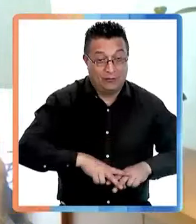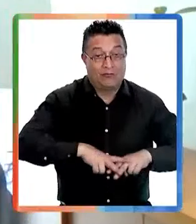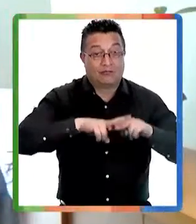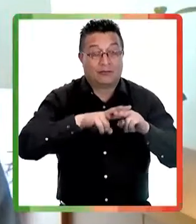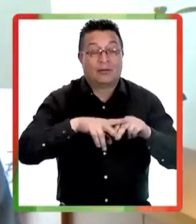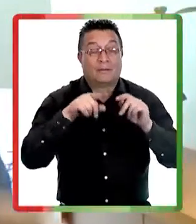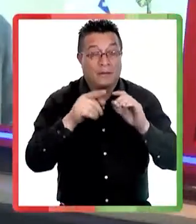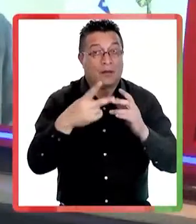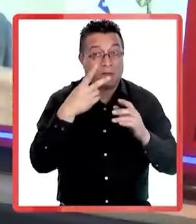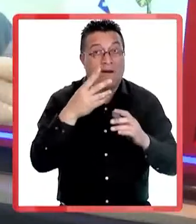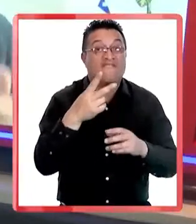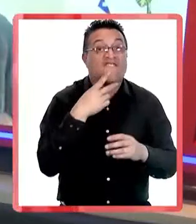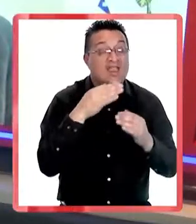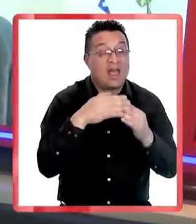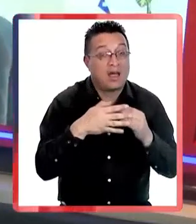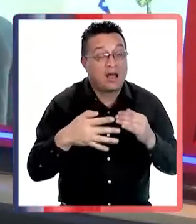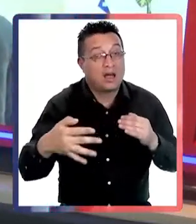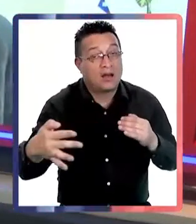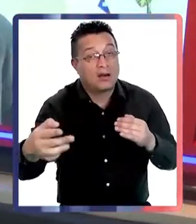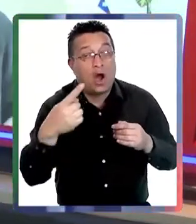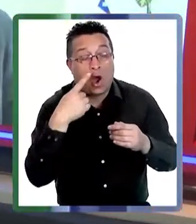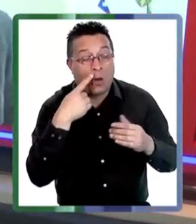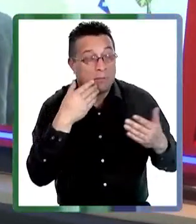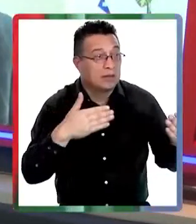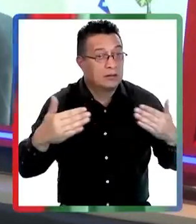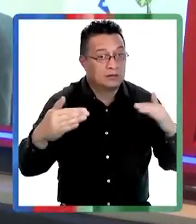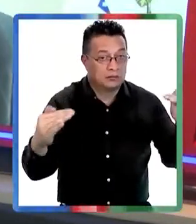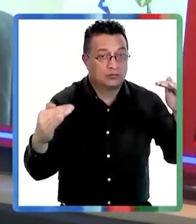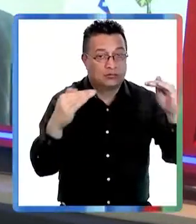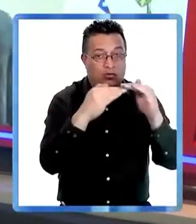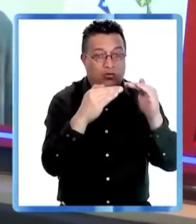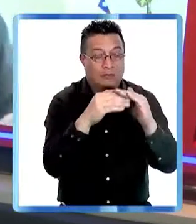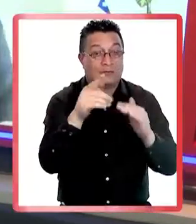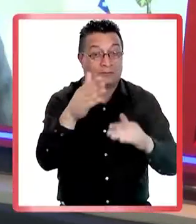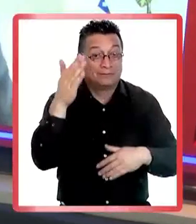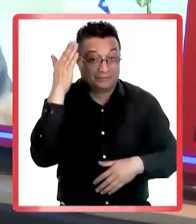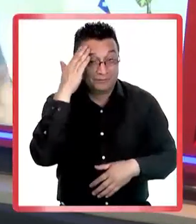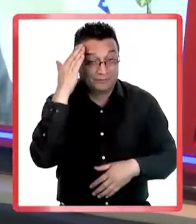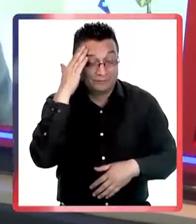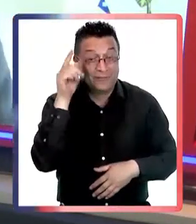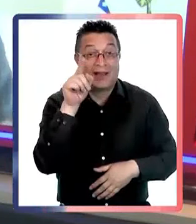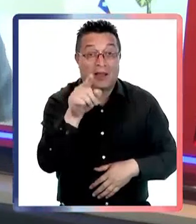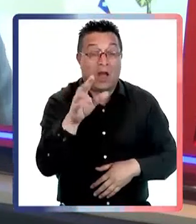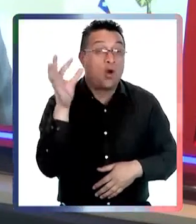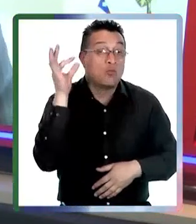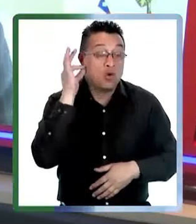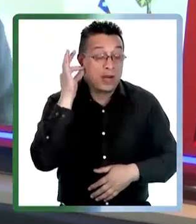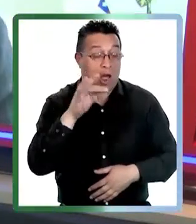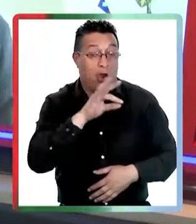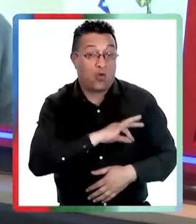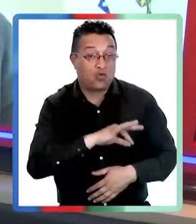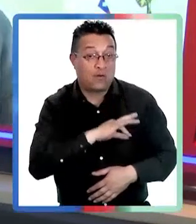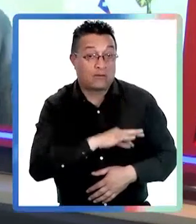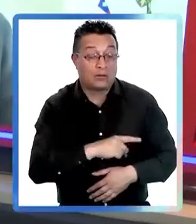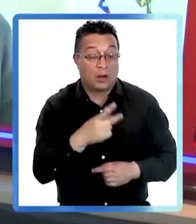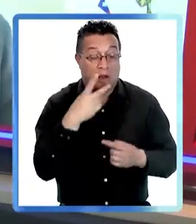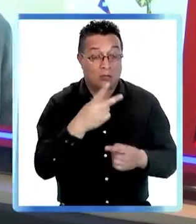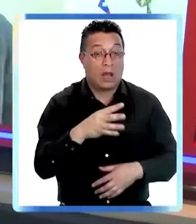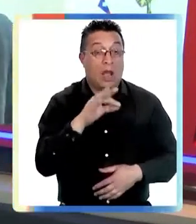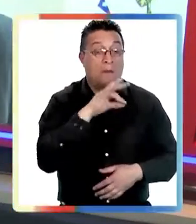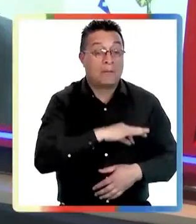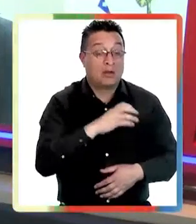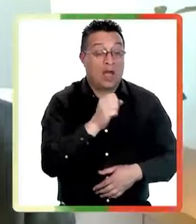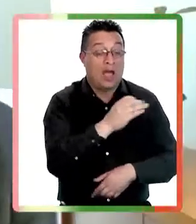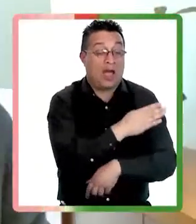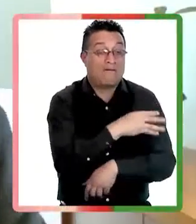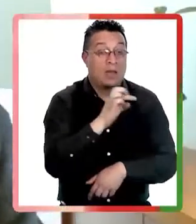con la expectativa de vida del hombre. Recuérdate, Scarlett, que cuando la mujer se jubila, le calculan la